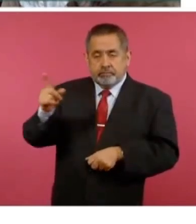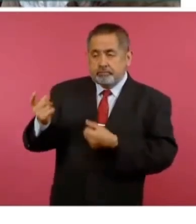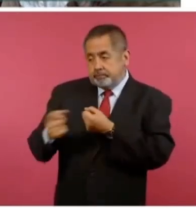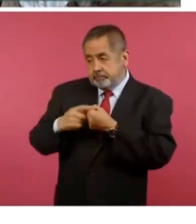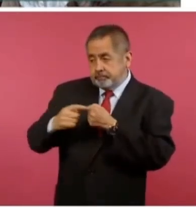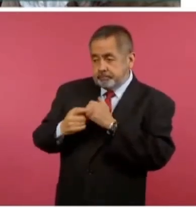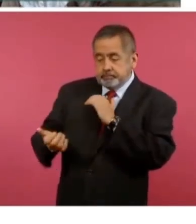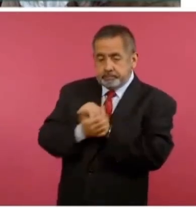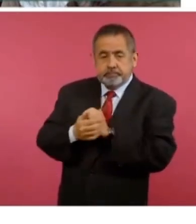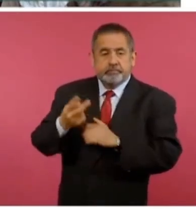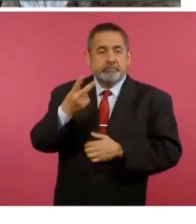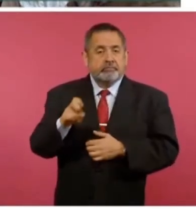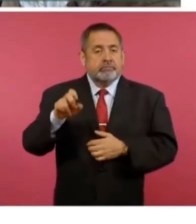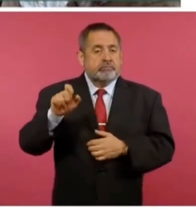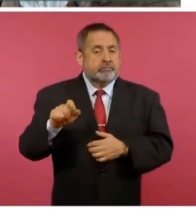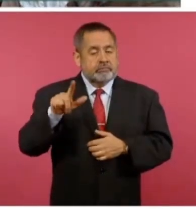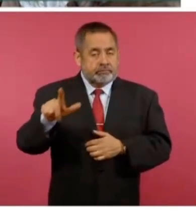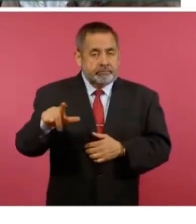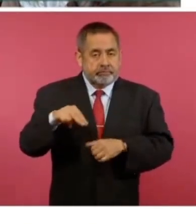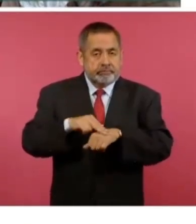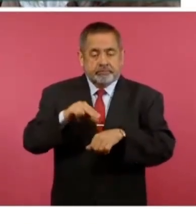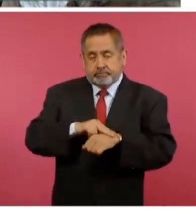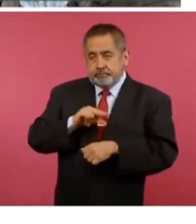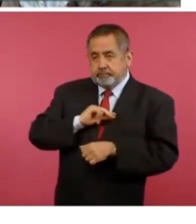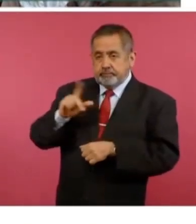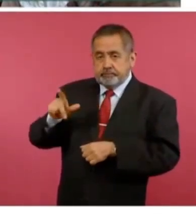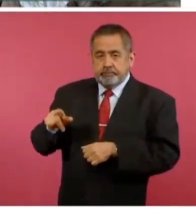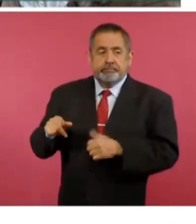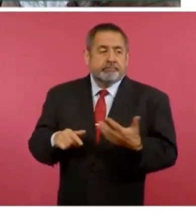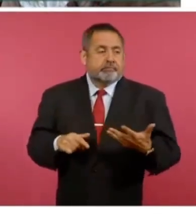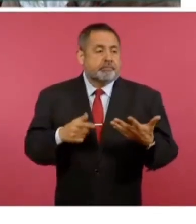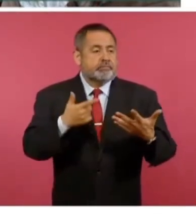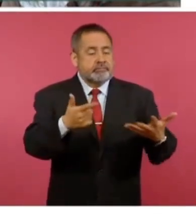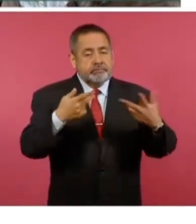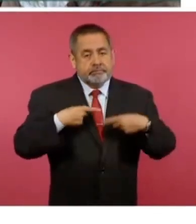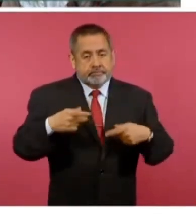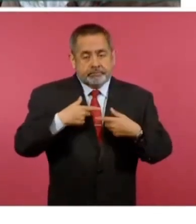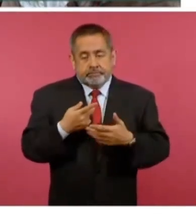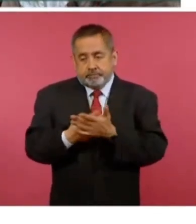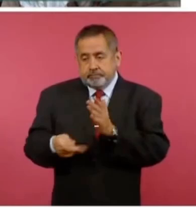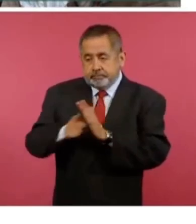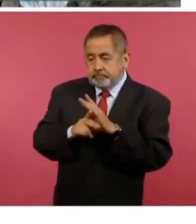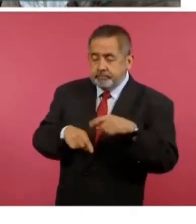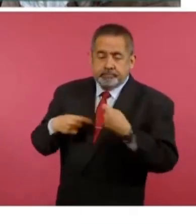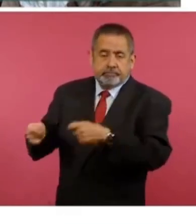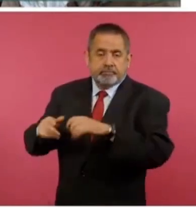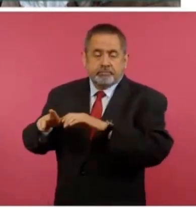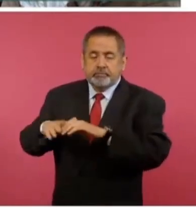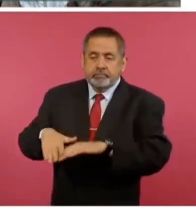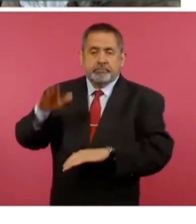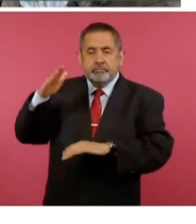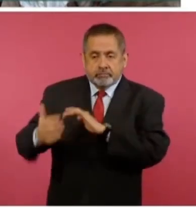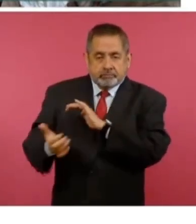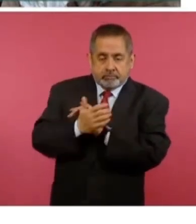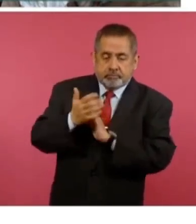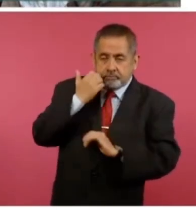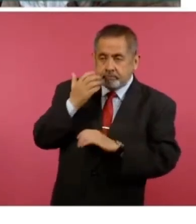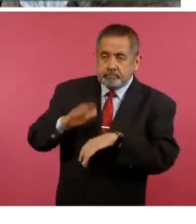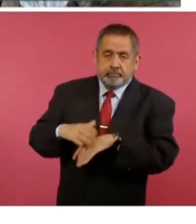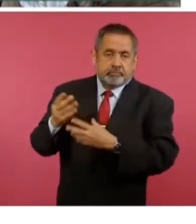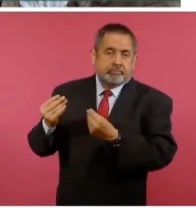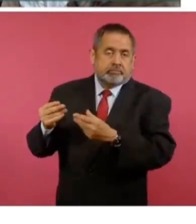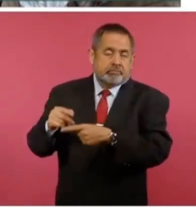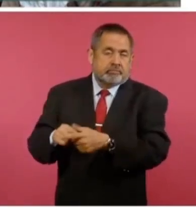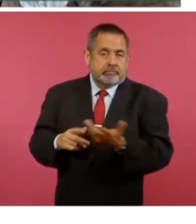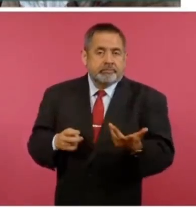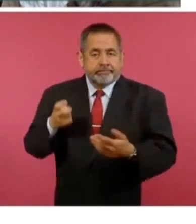inscrito 227 médicos especialistas de 7 plazas ofertadas. Como vemos, es muy superior en la Ciudad de México, por eso